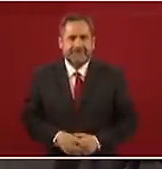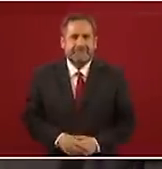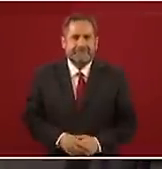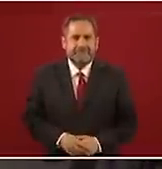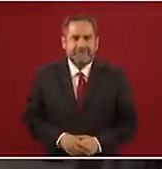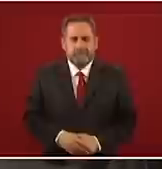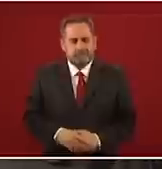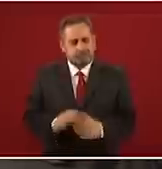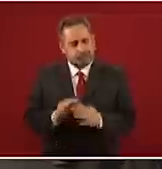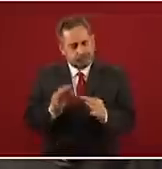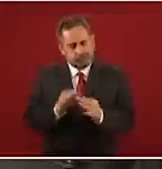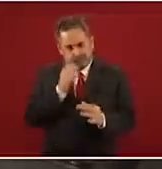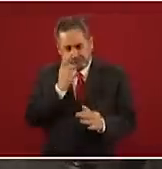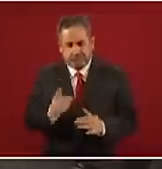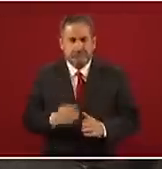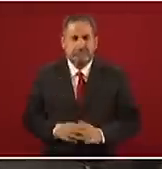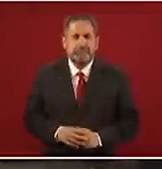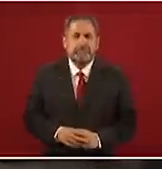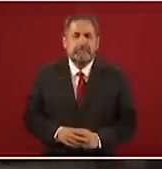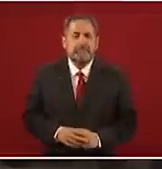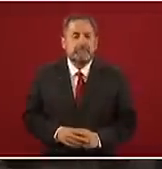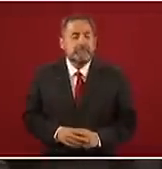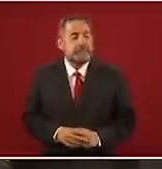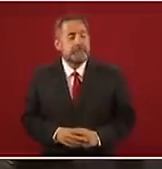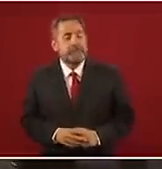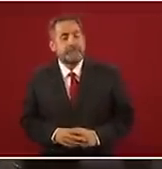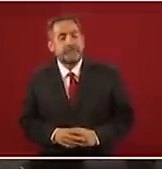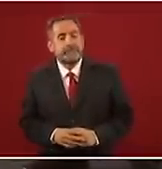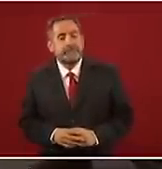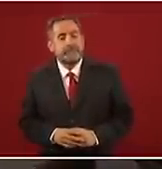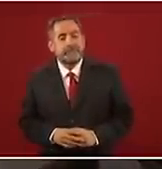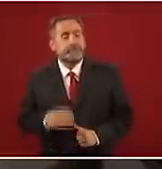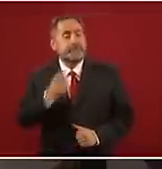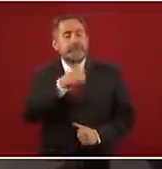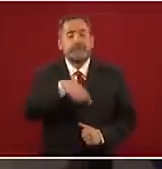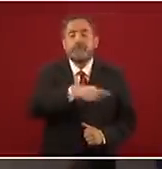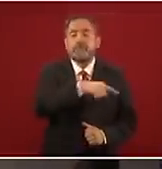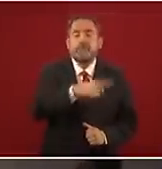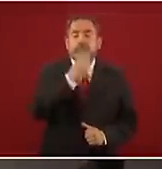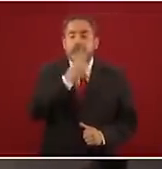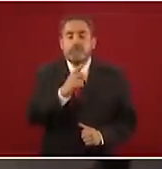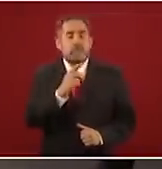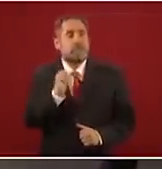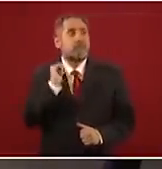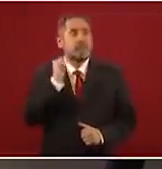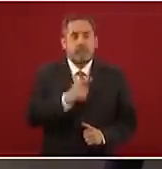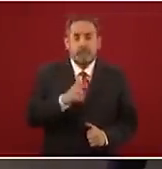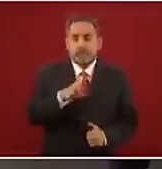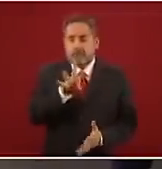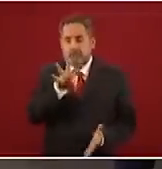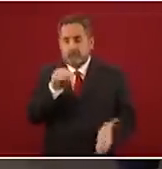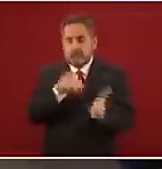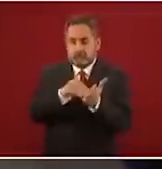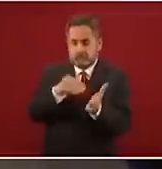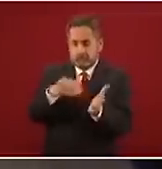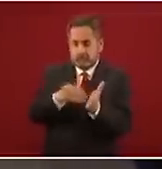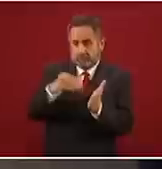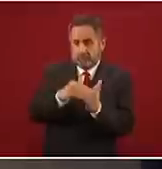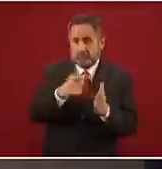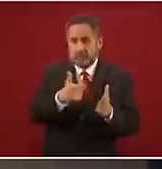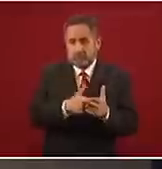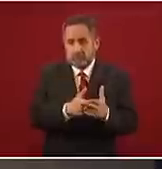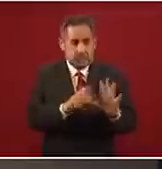se esgrime, es de que ellos obtienen alrededor de 4,000 millones de pesos